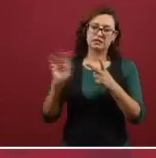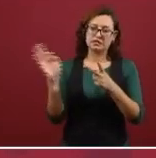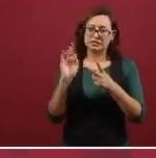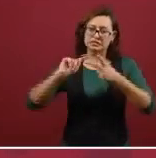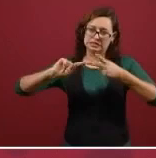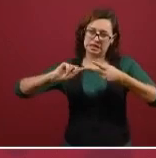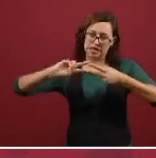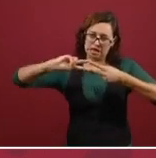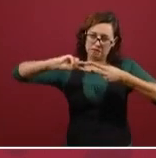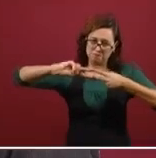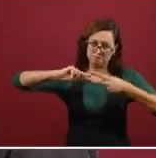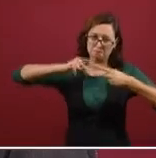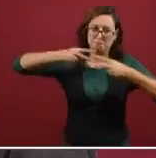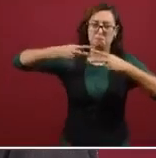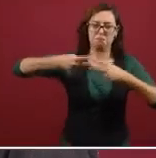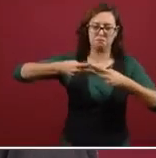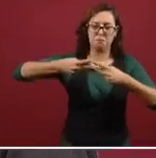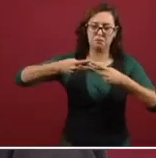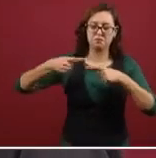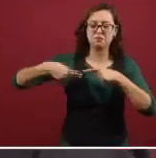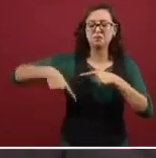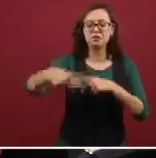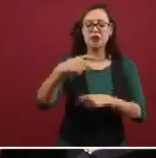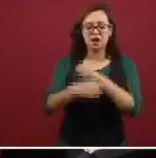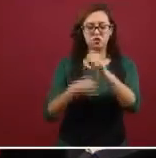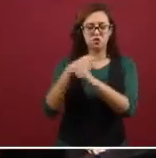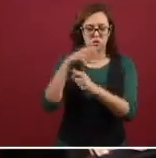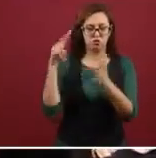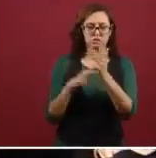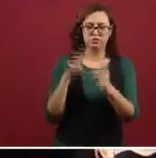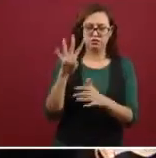hacia finales de este año.